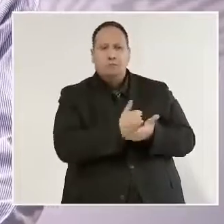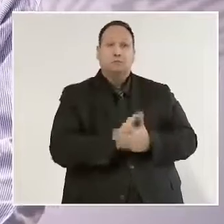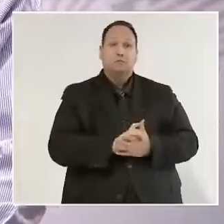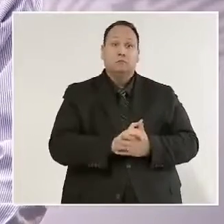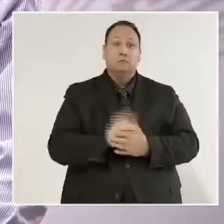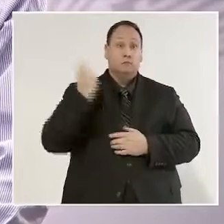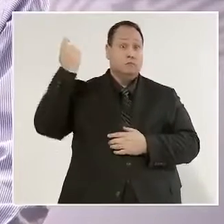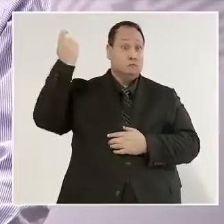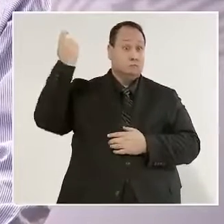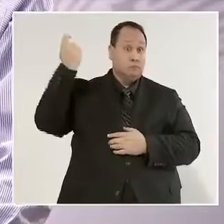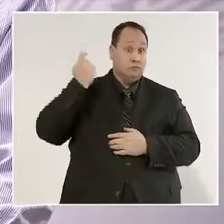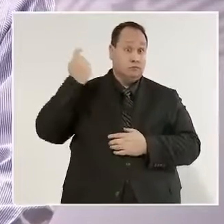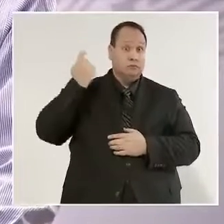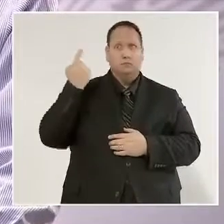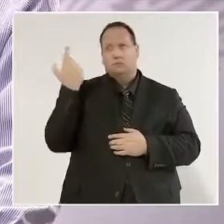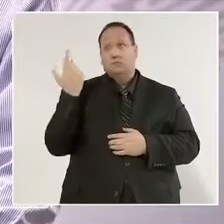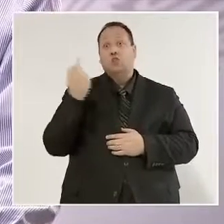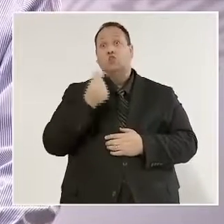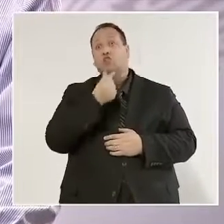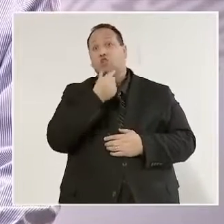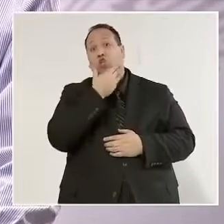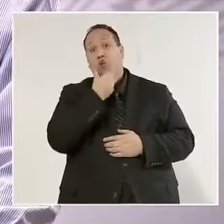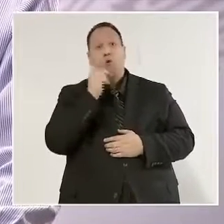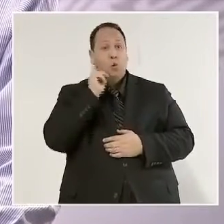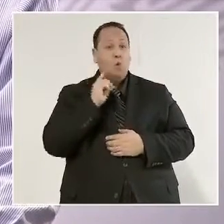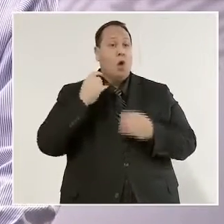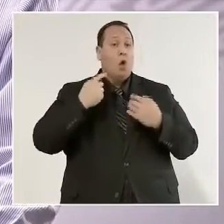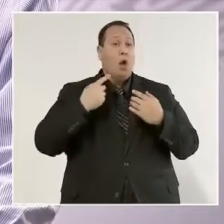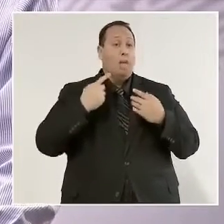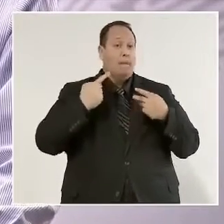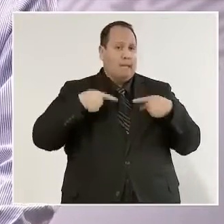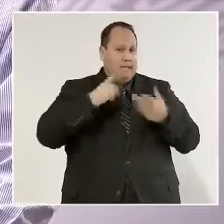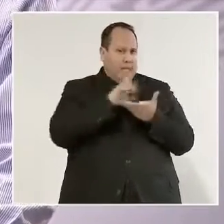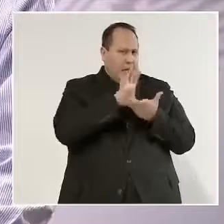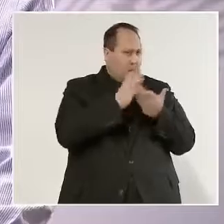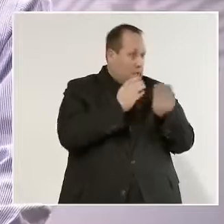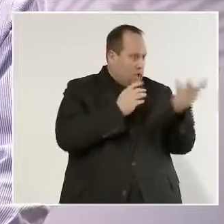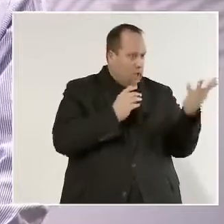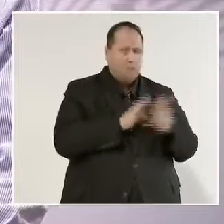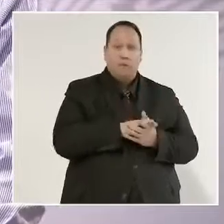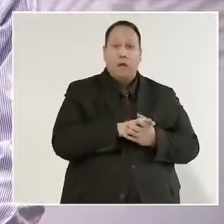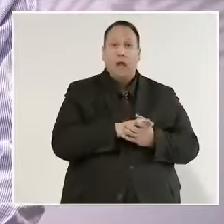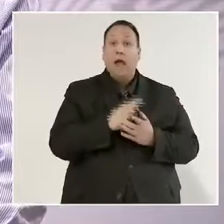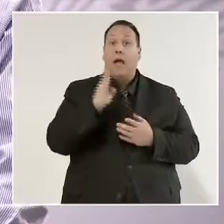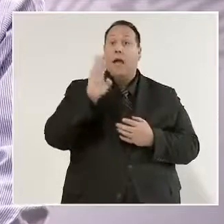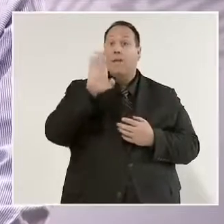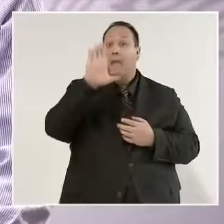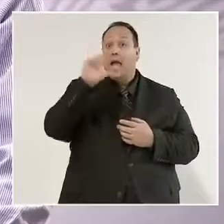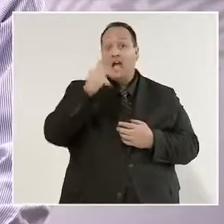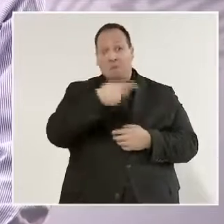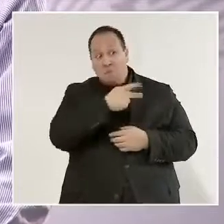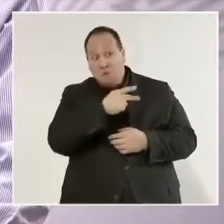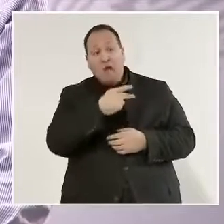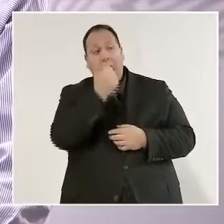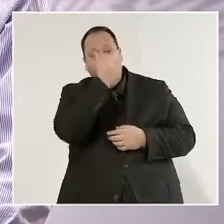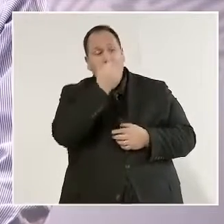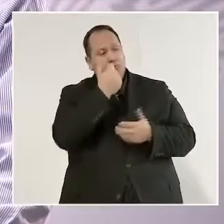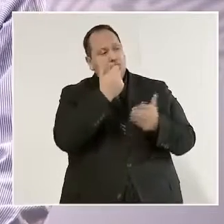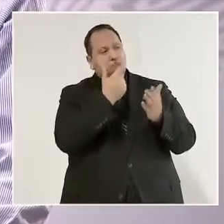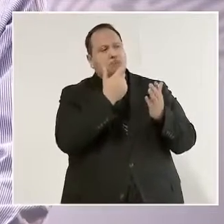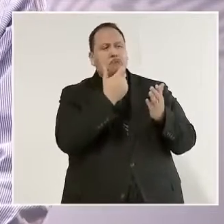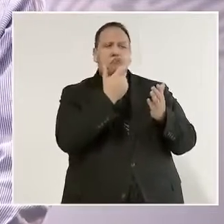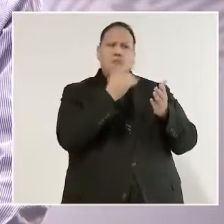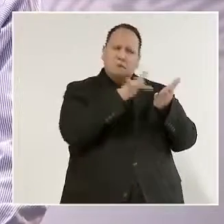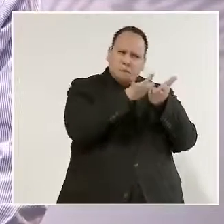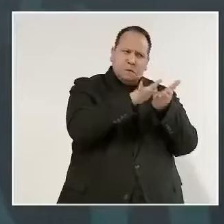pensión a niñas, niños con discapacidad, las becas para estudiantes pobres,